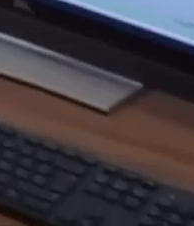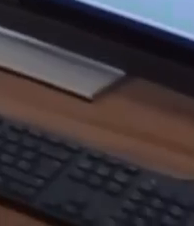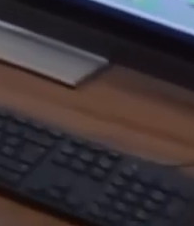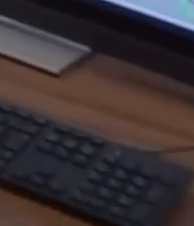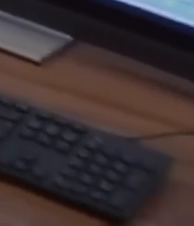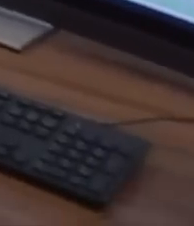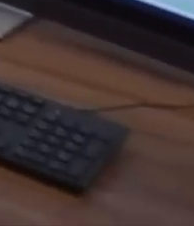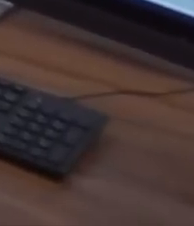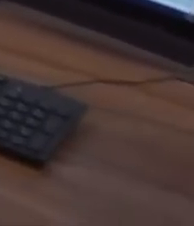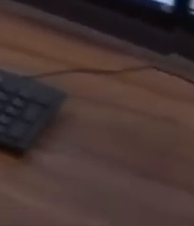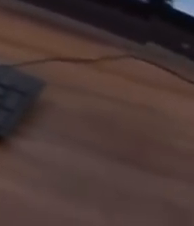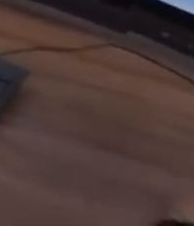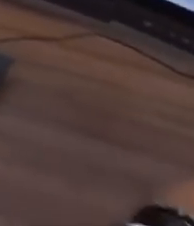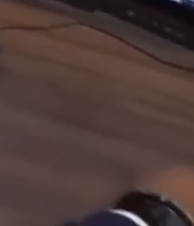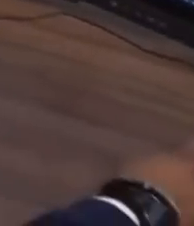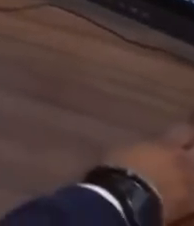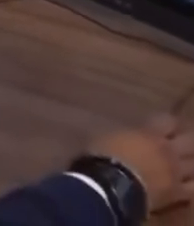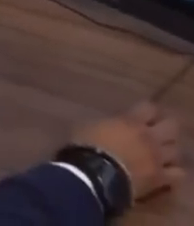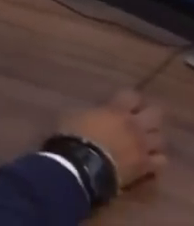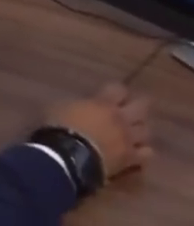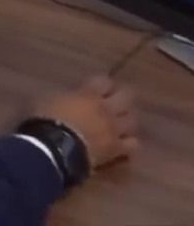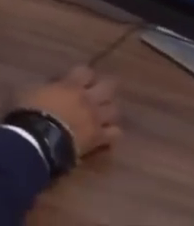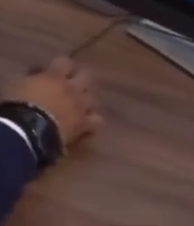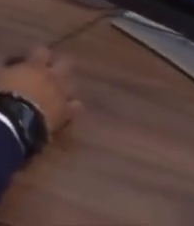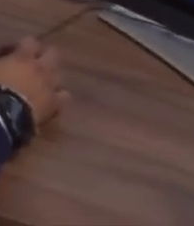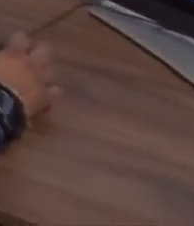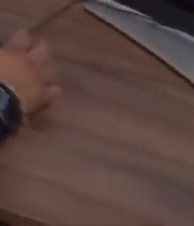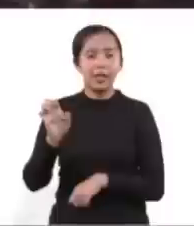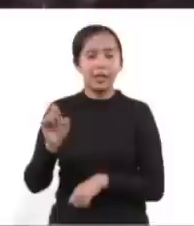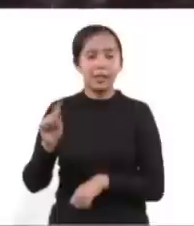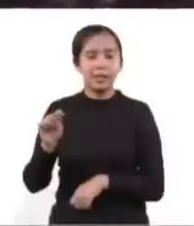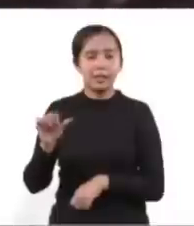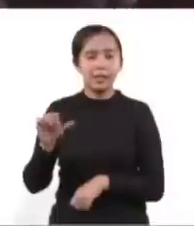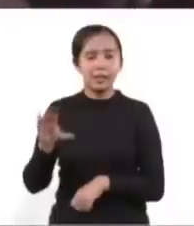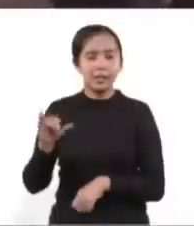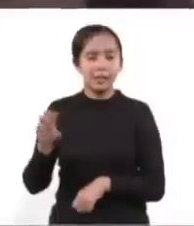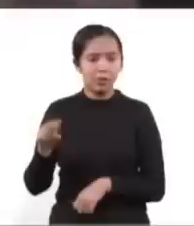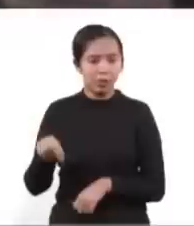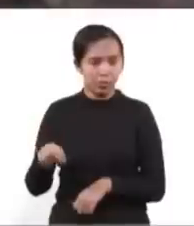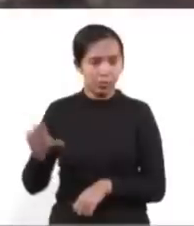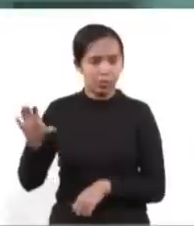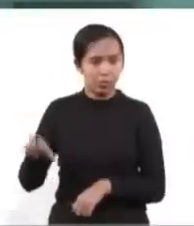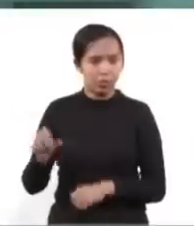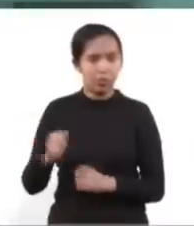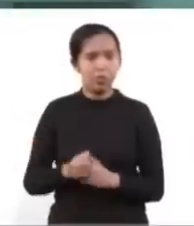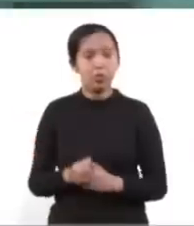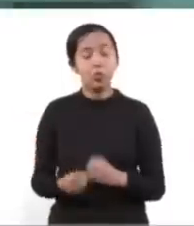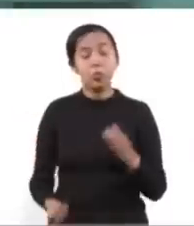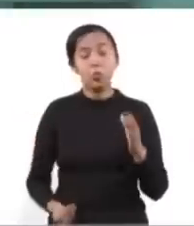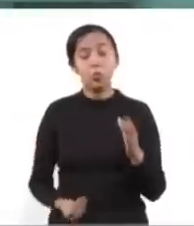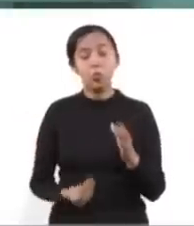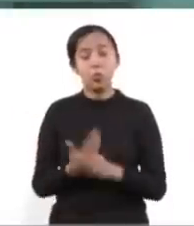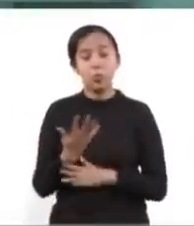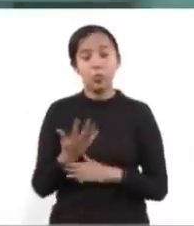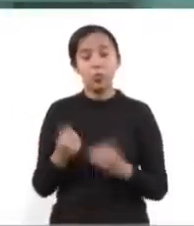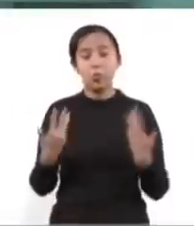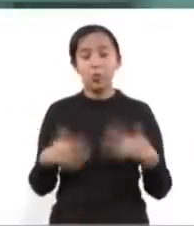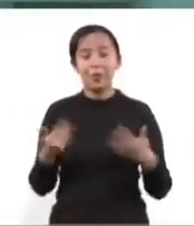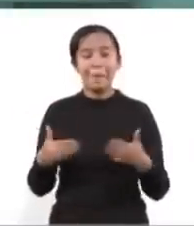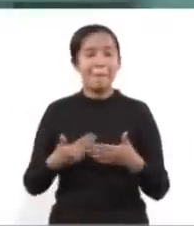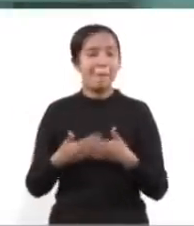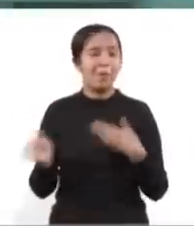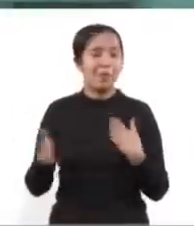instalación de una nueva subestación eléctrica, como ustedes ya lo escucharon, una de las más modernas del